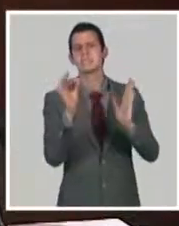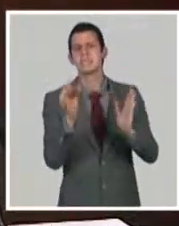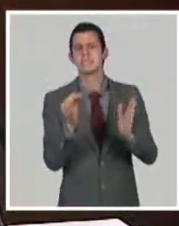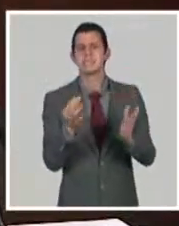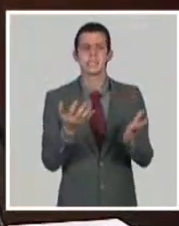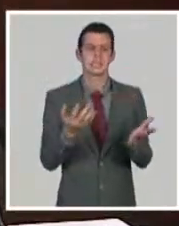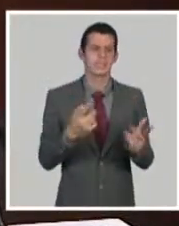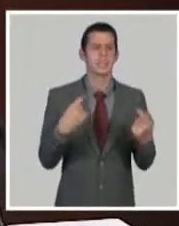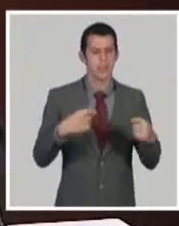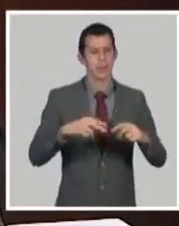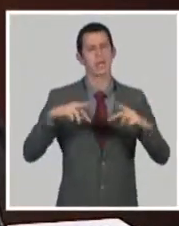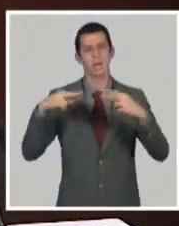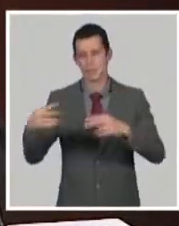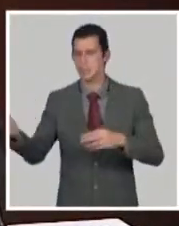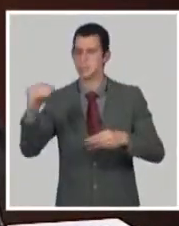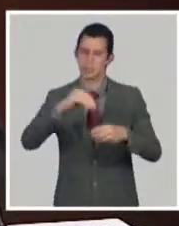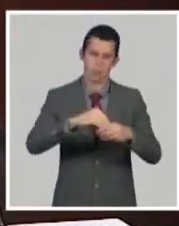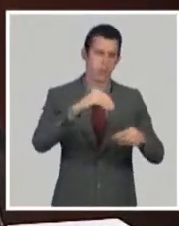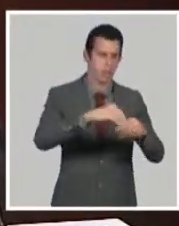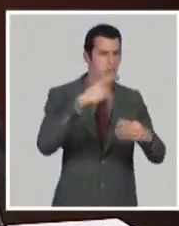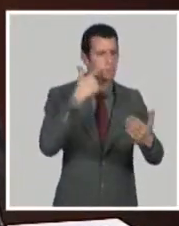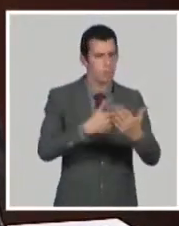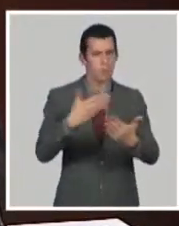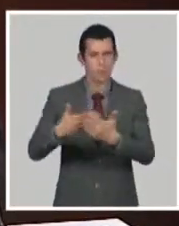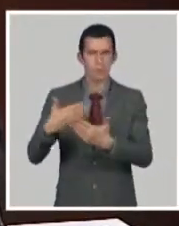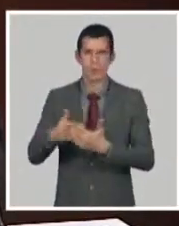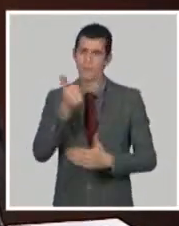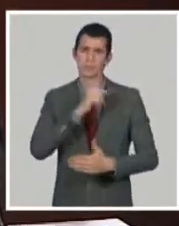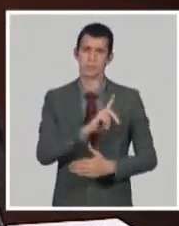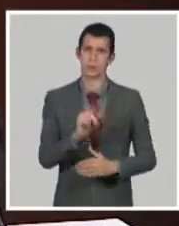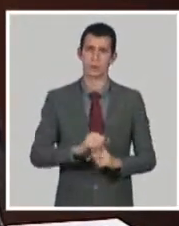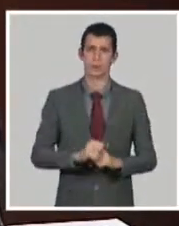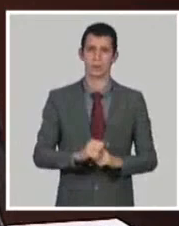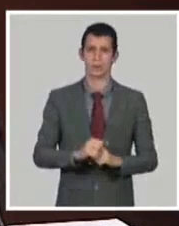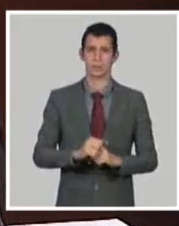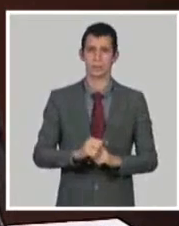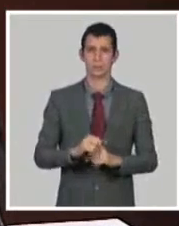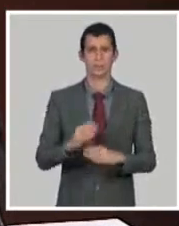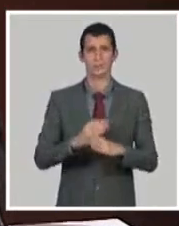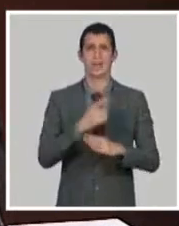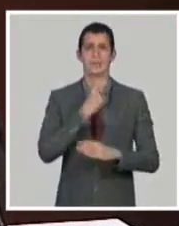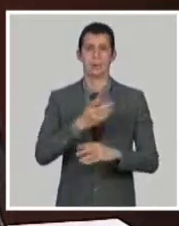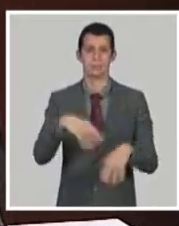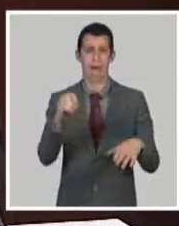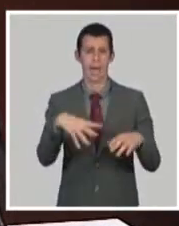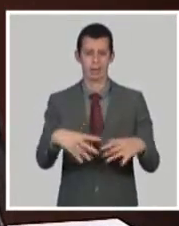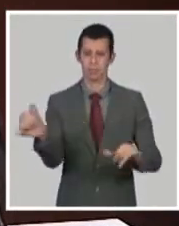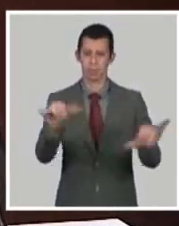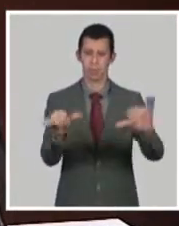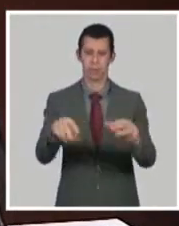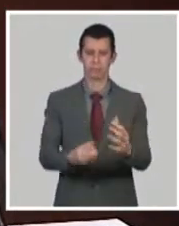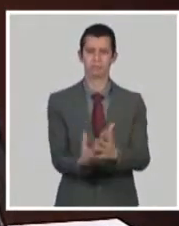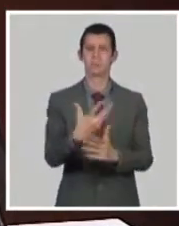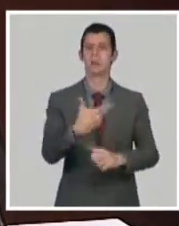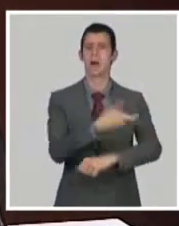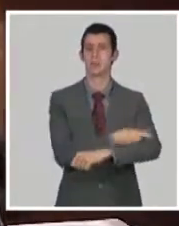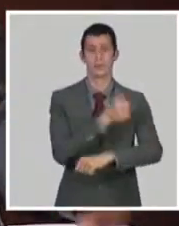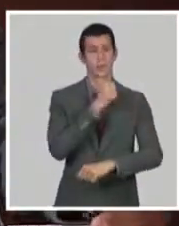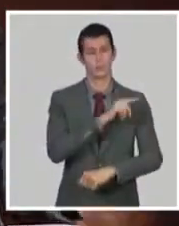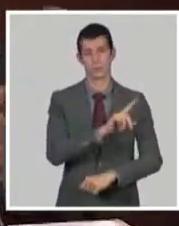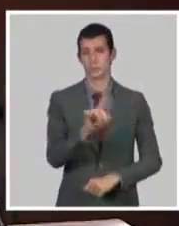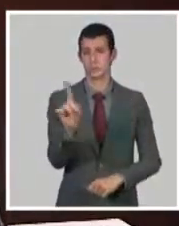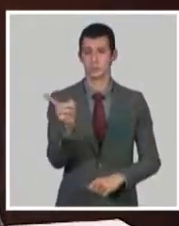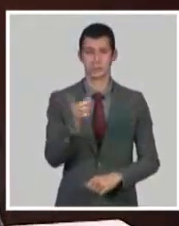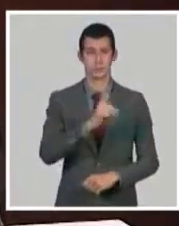primer momento siempre concebimos el desarrollo tecnológico con una mirada a satisfacer la fase 3 de desarrollo clínico y además